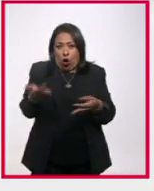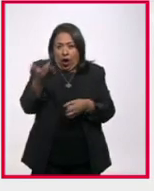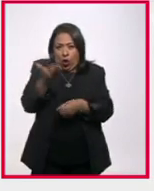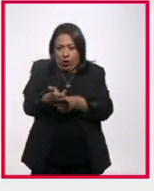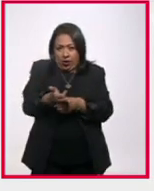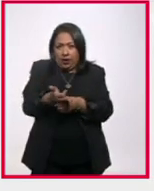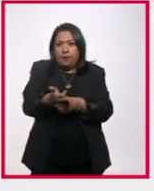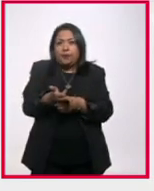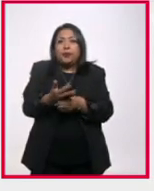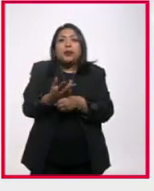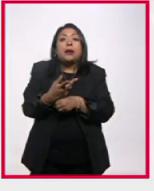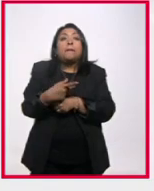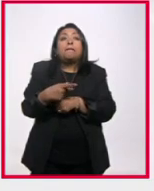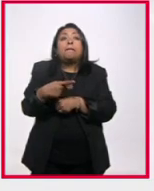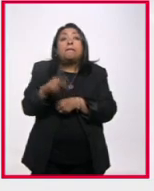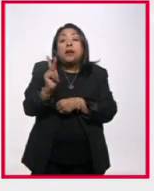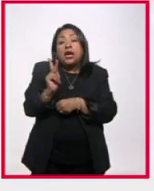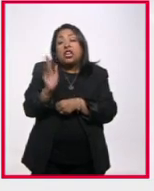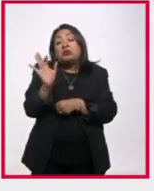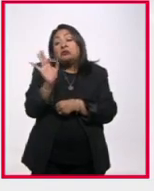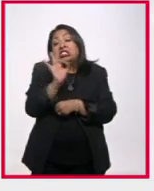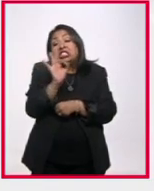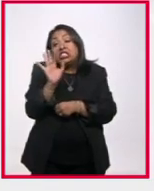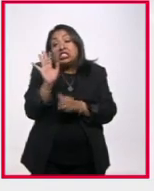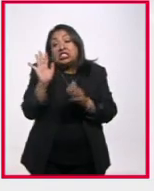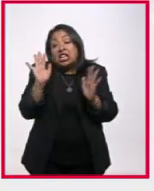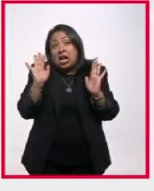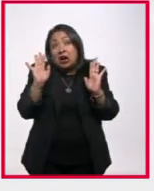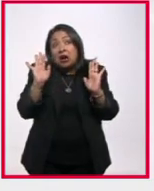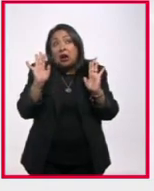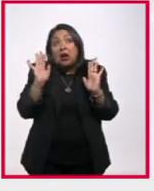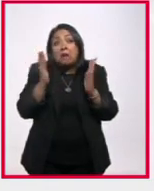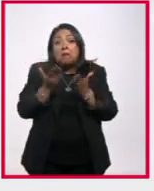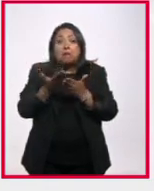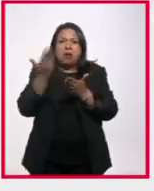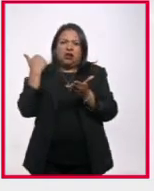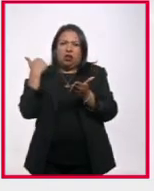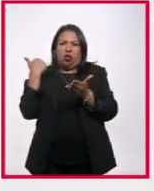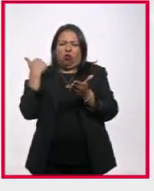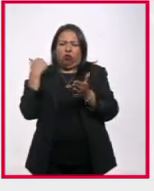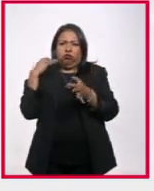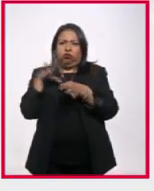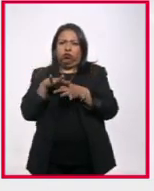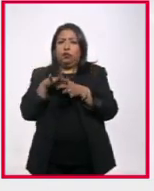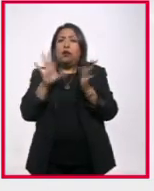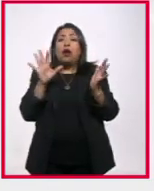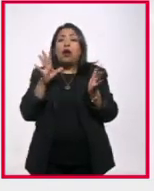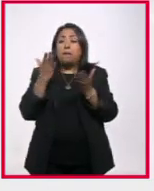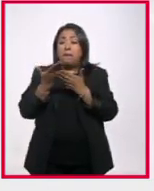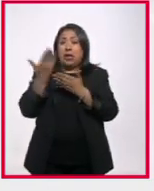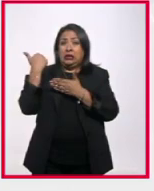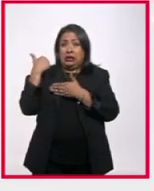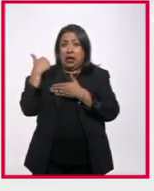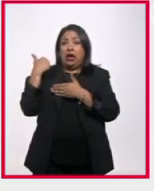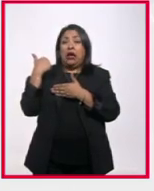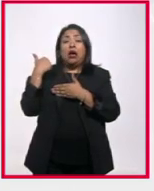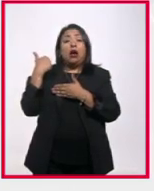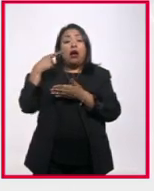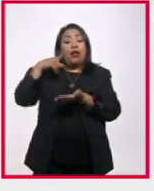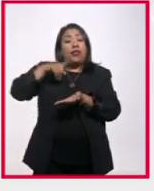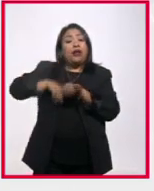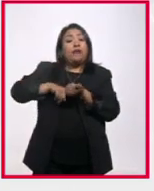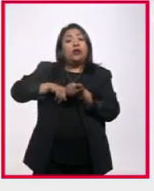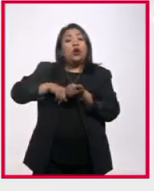pero podría ser estar en el pasado. Tenemos el pasado en el dentro